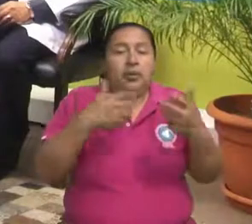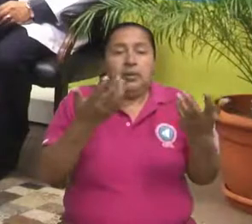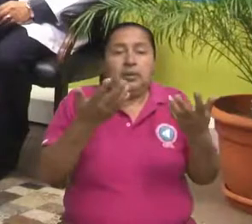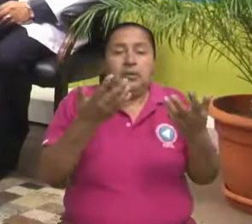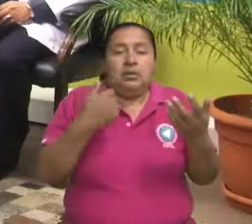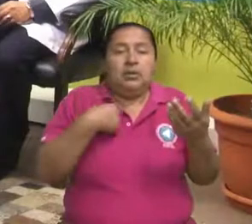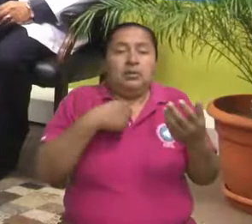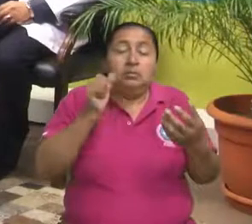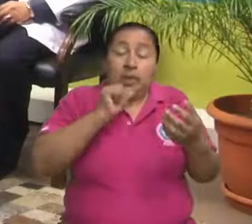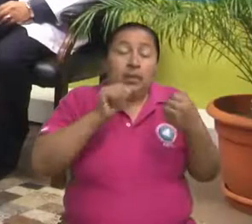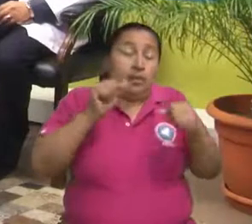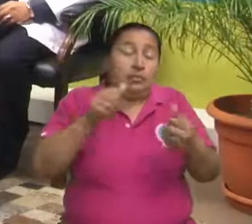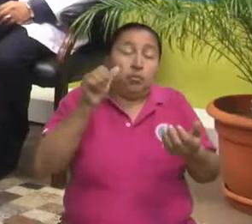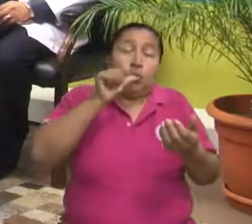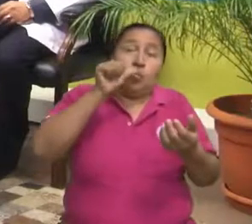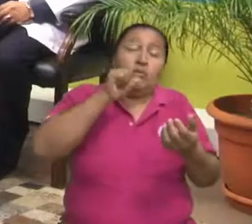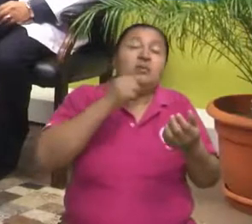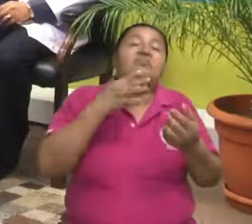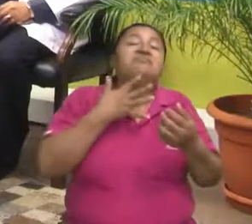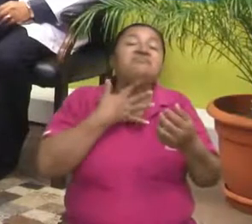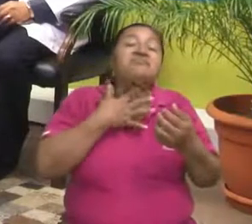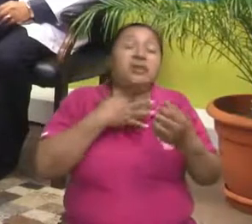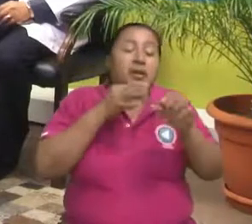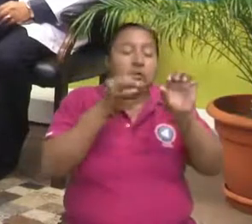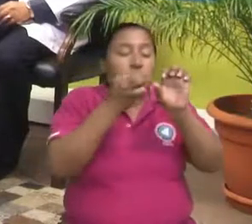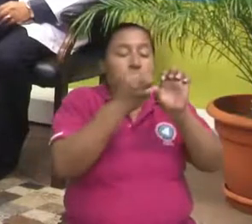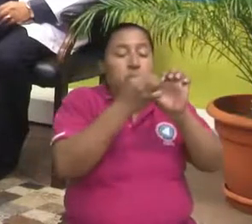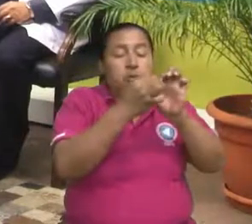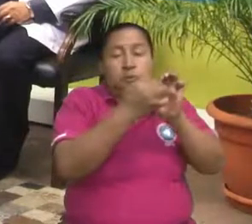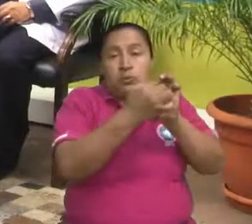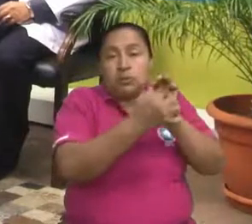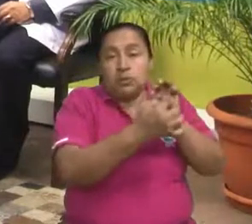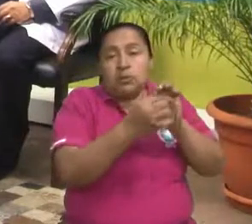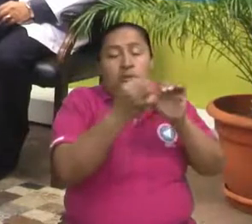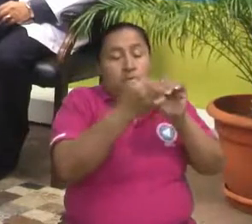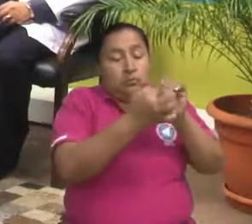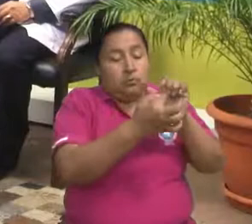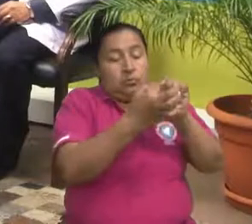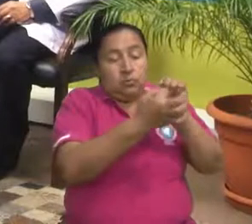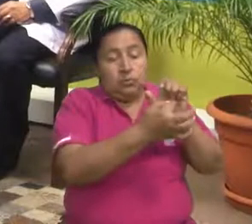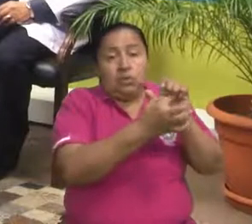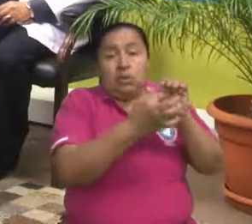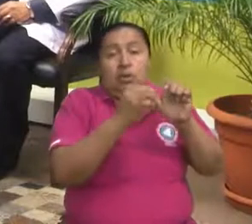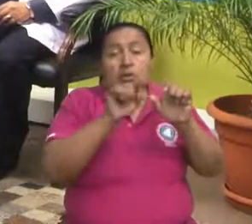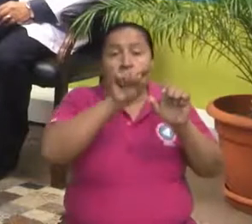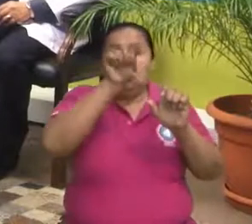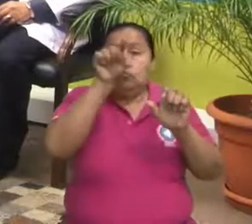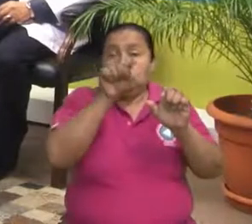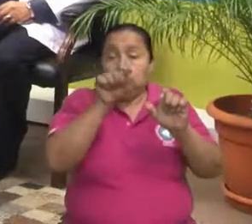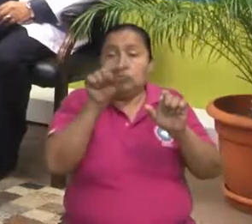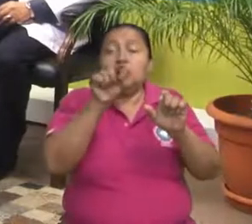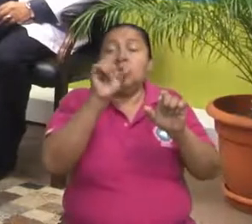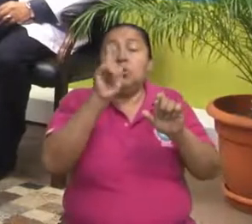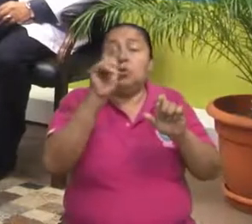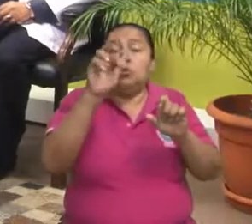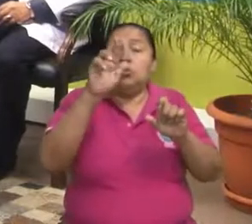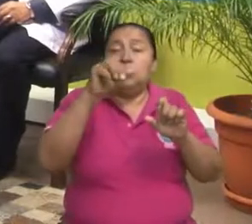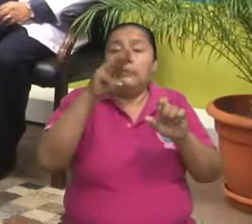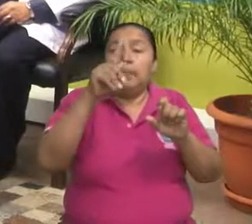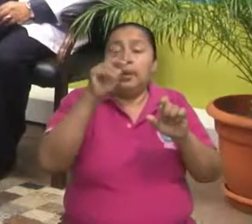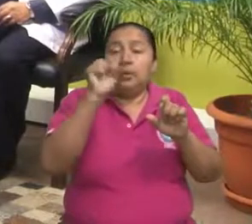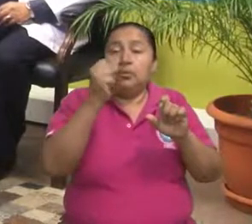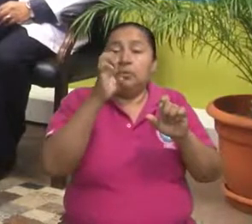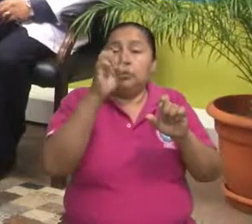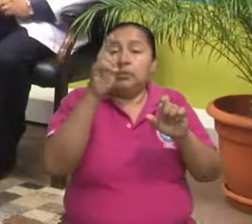irse leche o líquido al conducto, a la trompa de Eustaquio, que es el conducto que comunica el oído